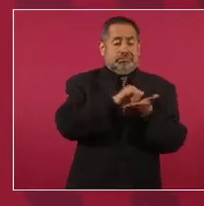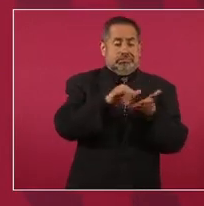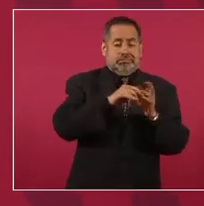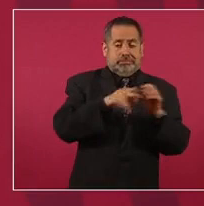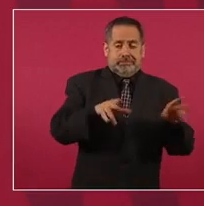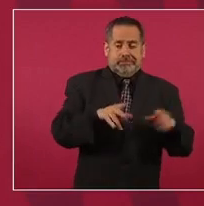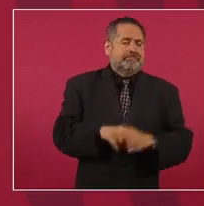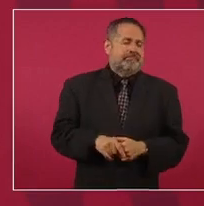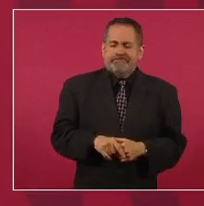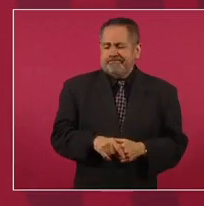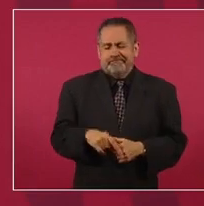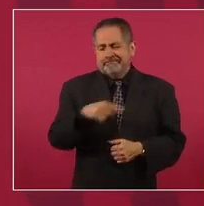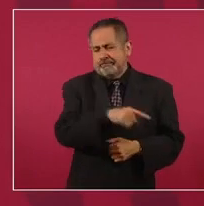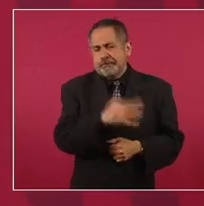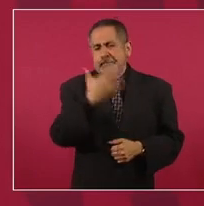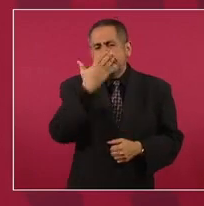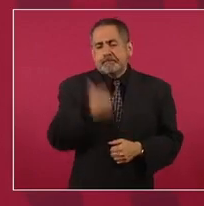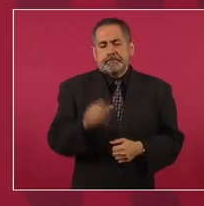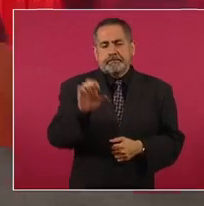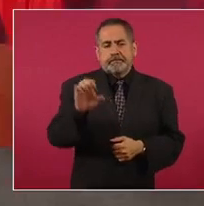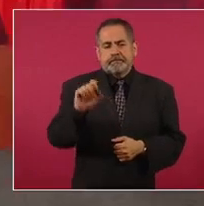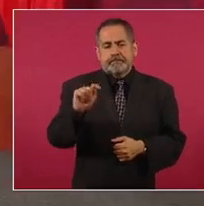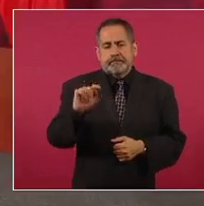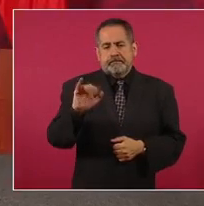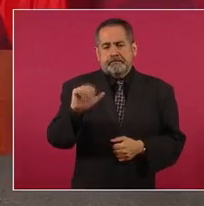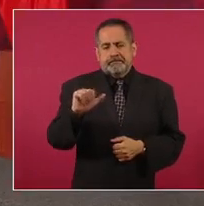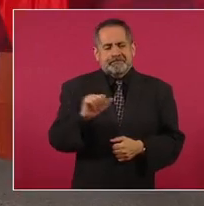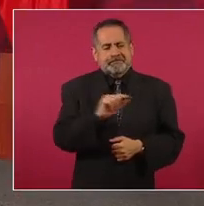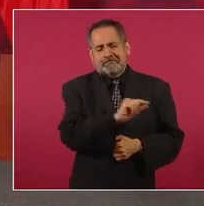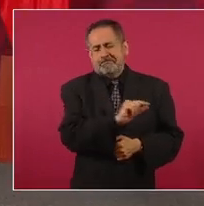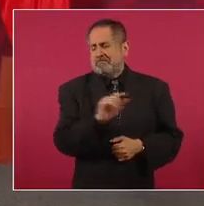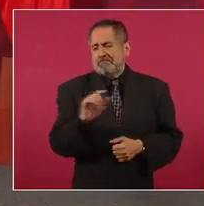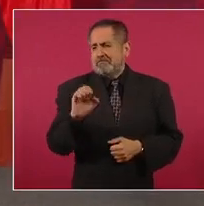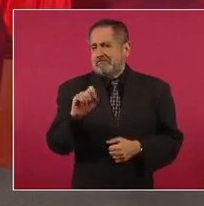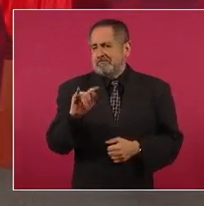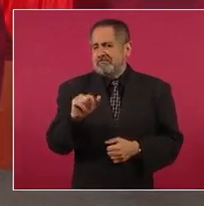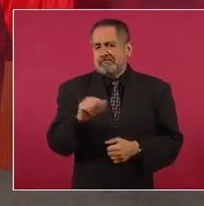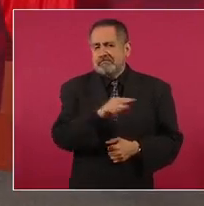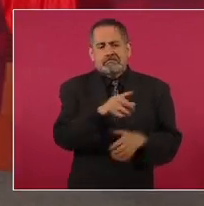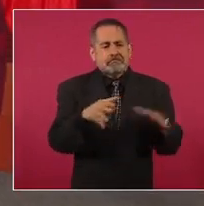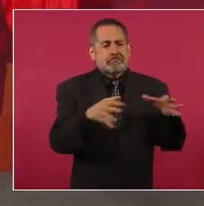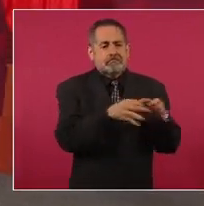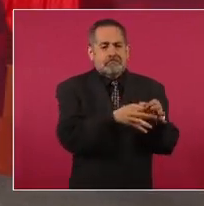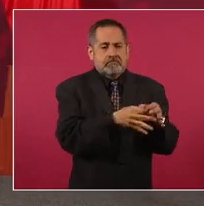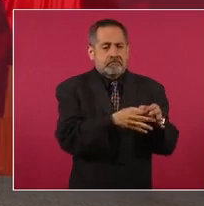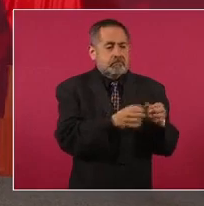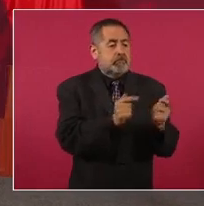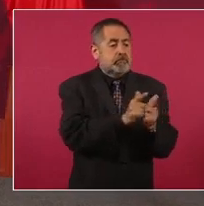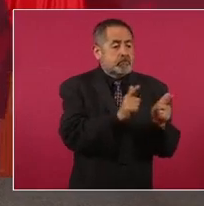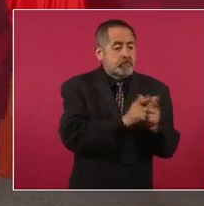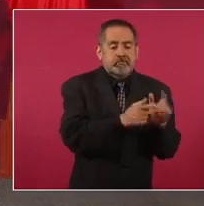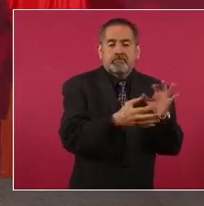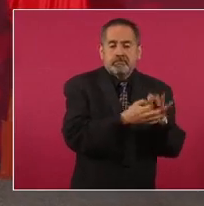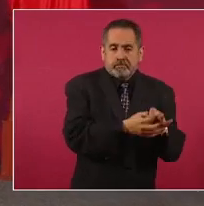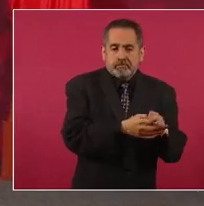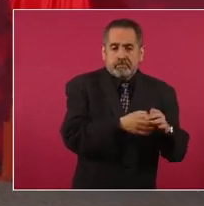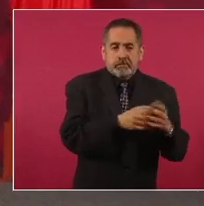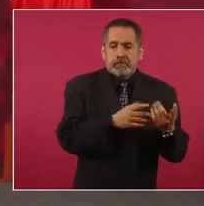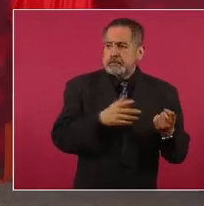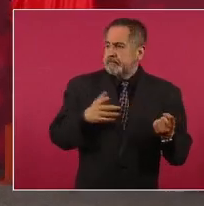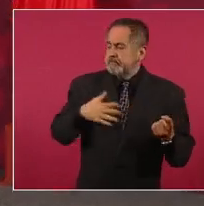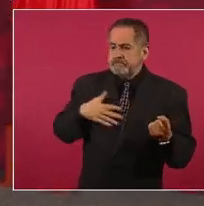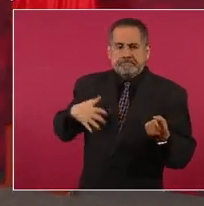poco éticos y muy vinculados a grupos de